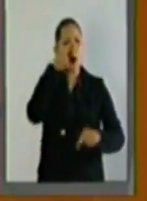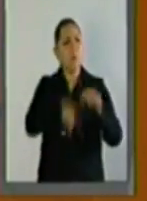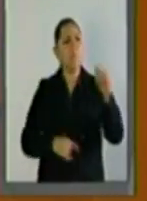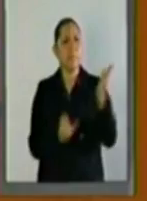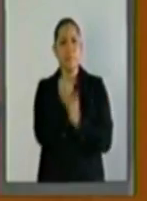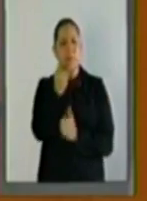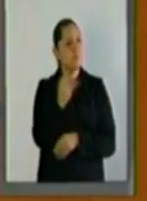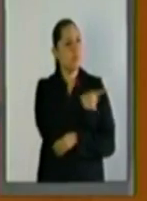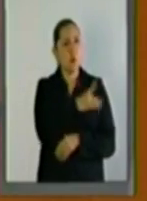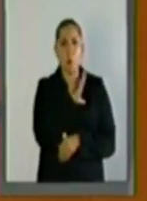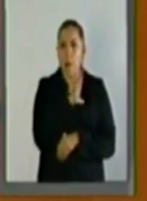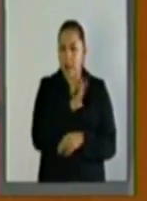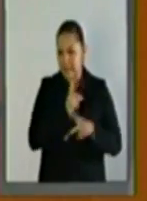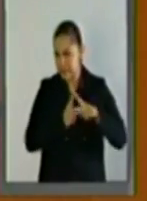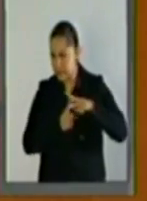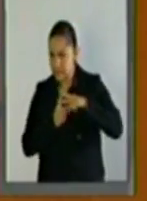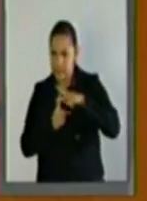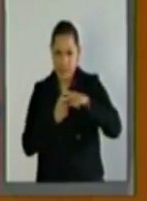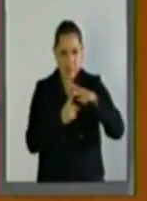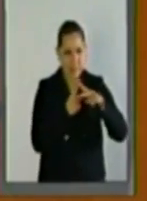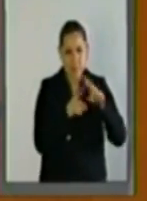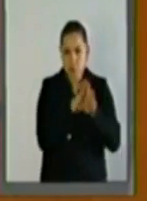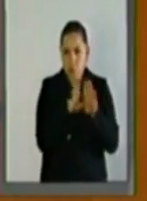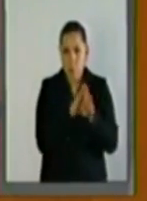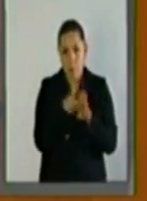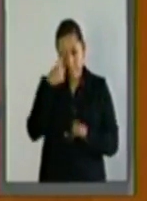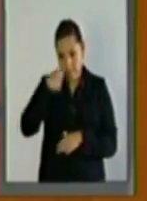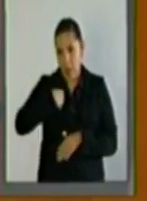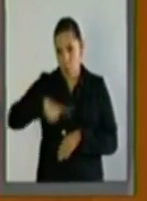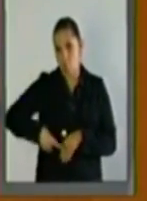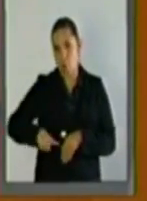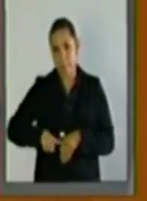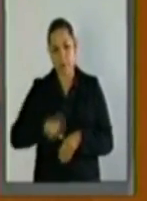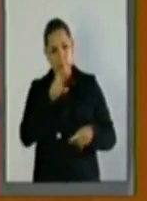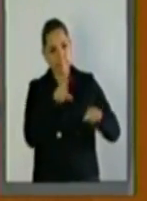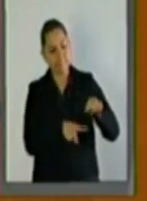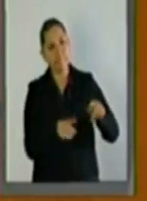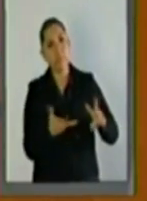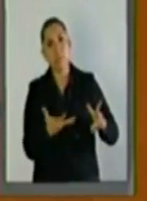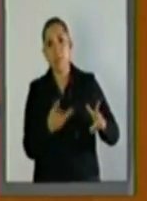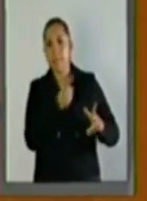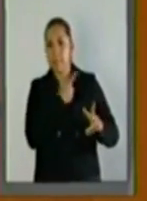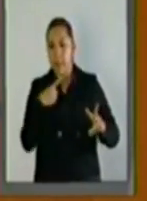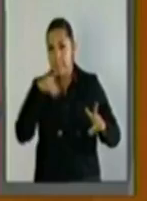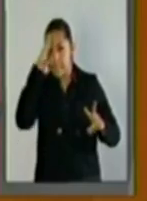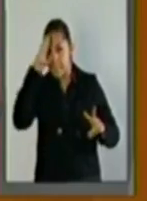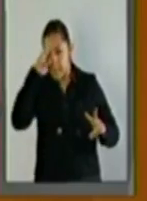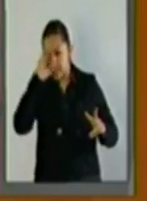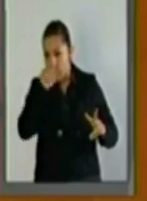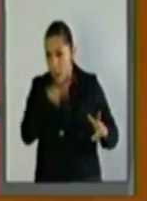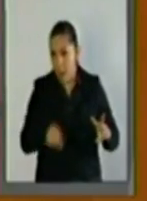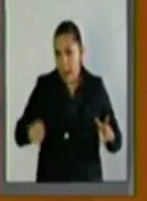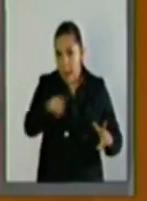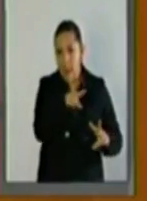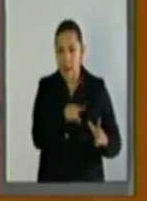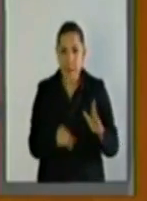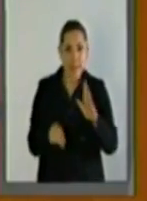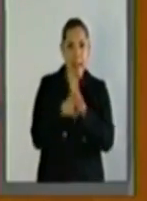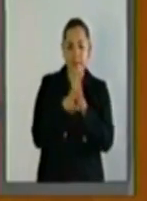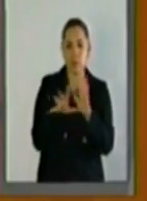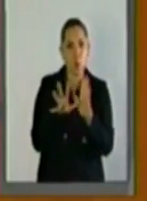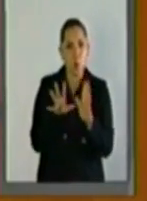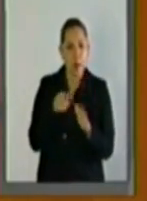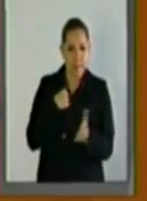Los sacrificios han sido para el gobierno, los sacrificios han sido para vulnerar inclusive aquellas decisiones, porque